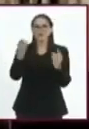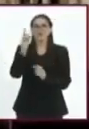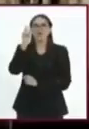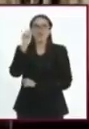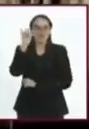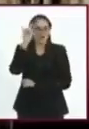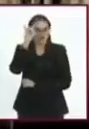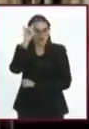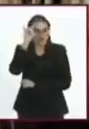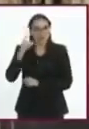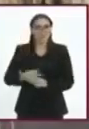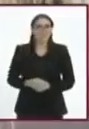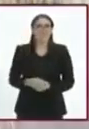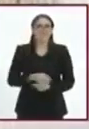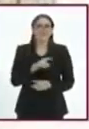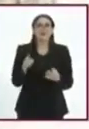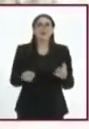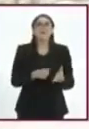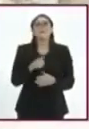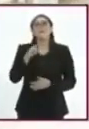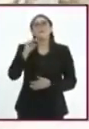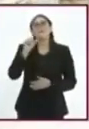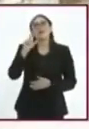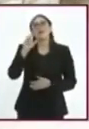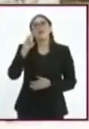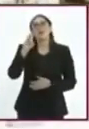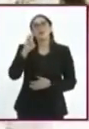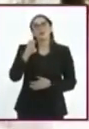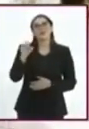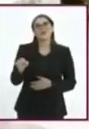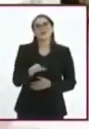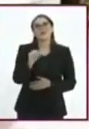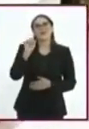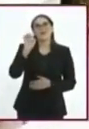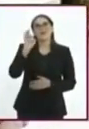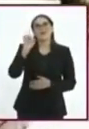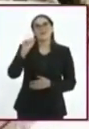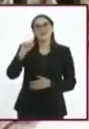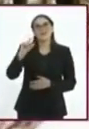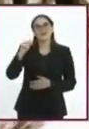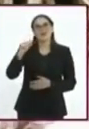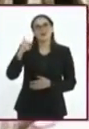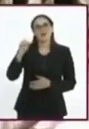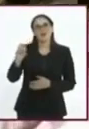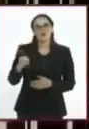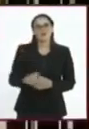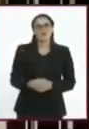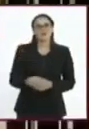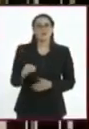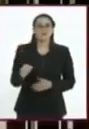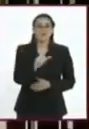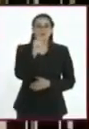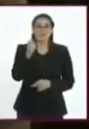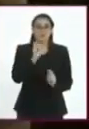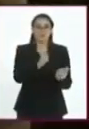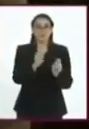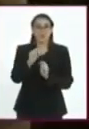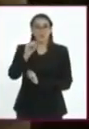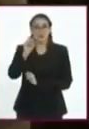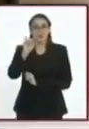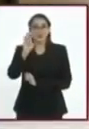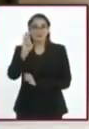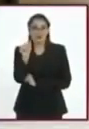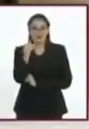el maracumbé y el fandango de Artesa. Y en instrumentos musicales como la marimba o